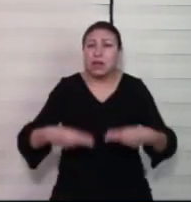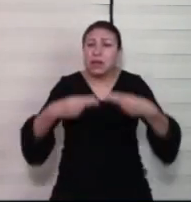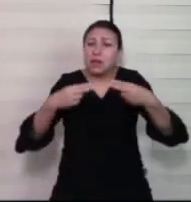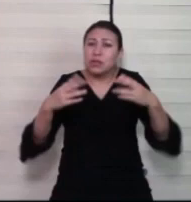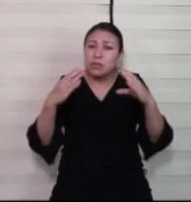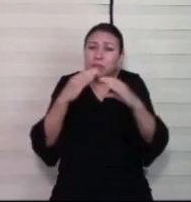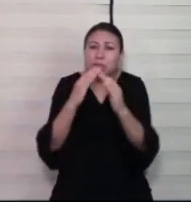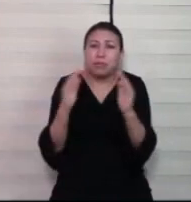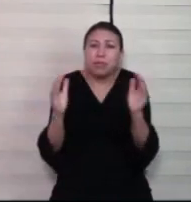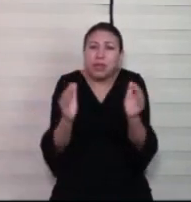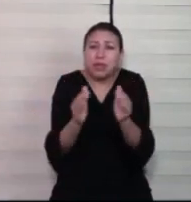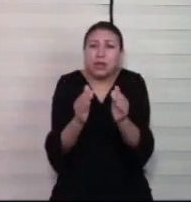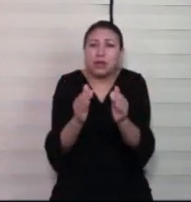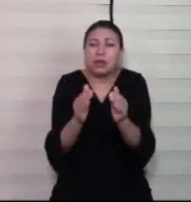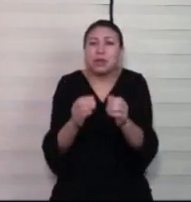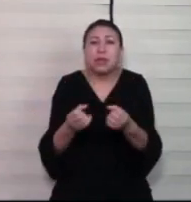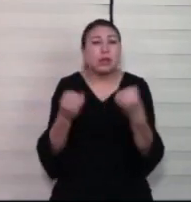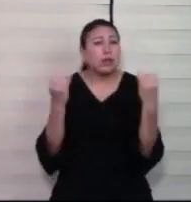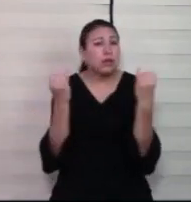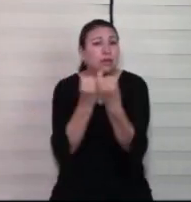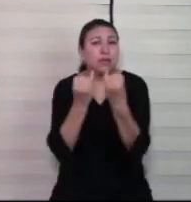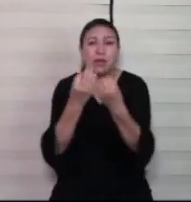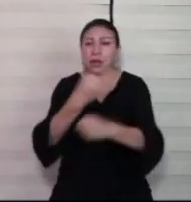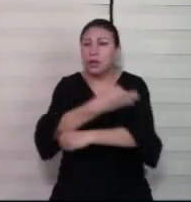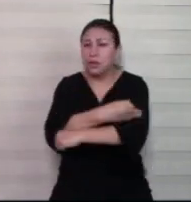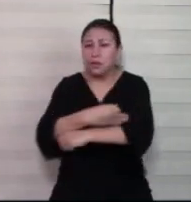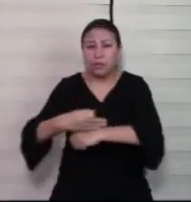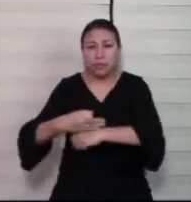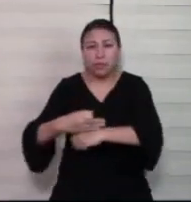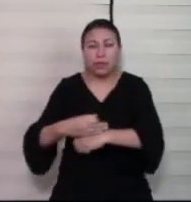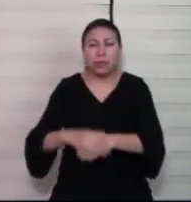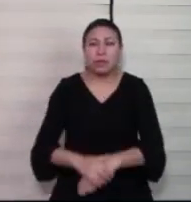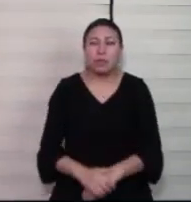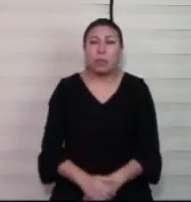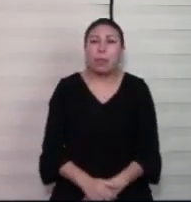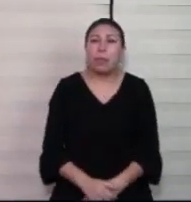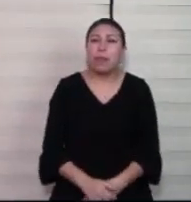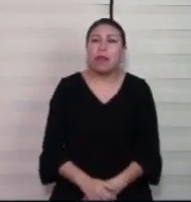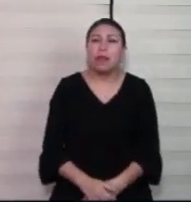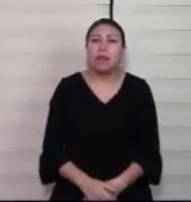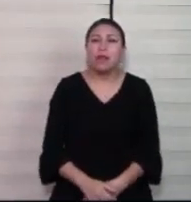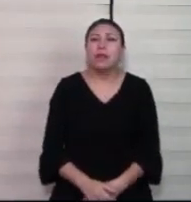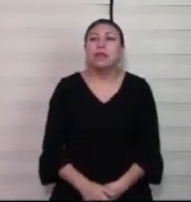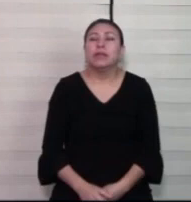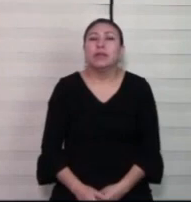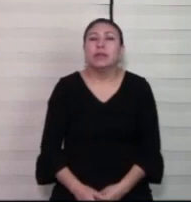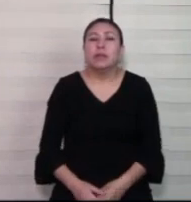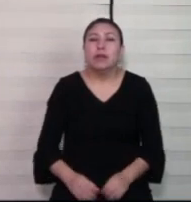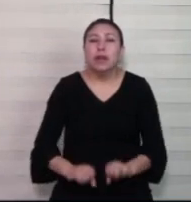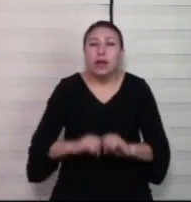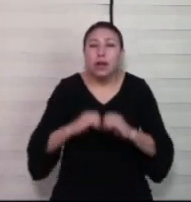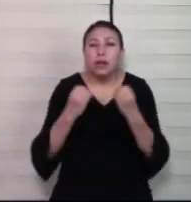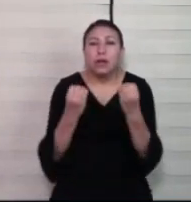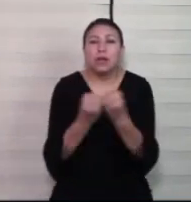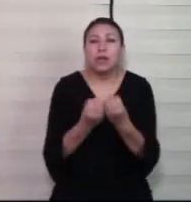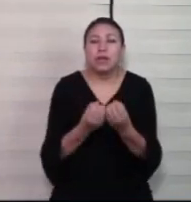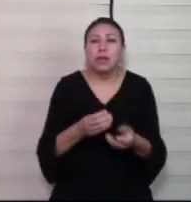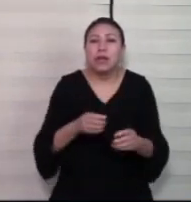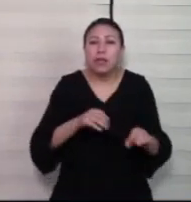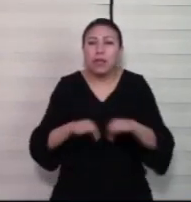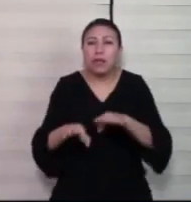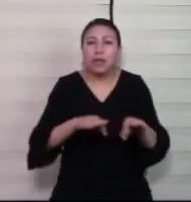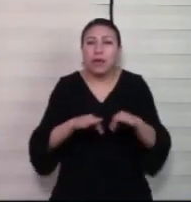y ha afectado la misma familia. Miren, hay organizaciones que han trabajado para ayudar,